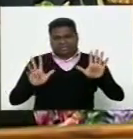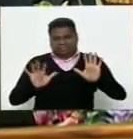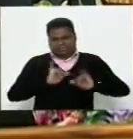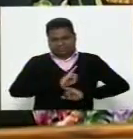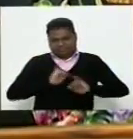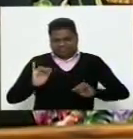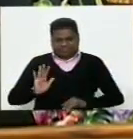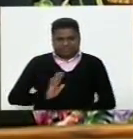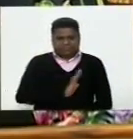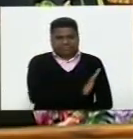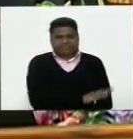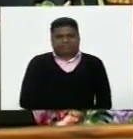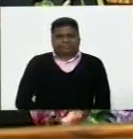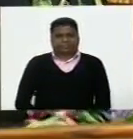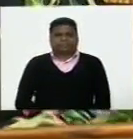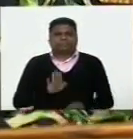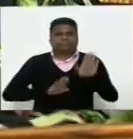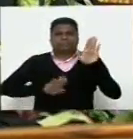En consideración,